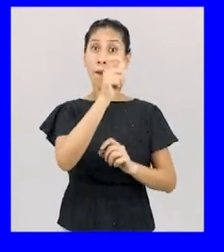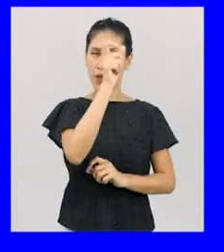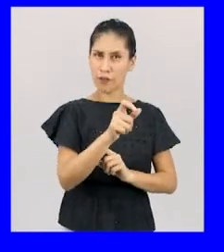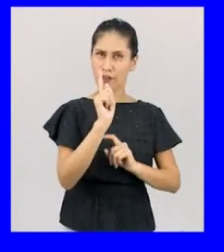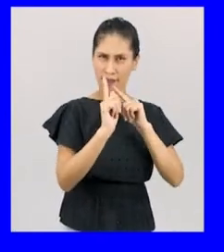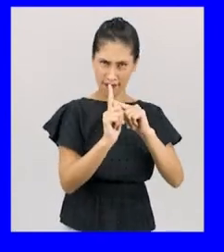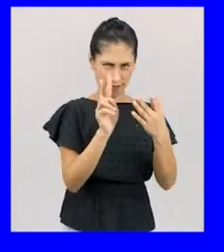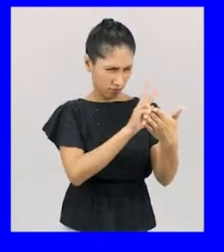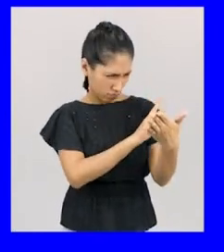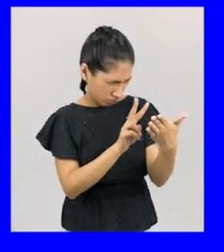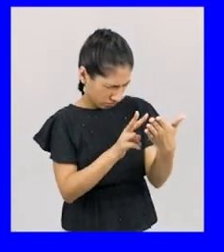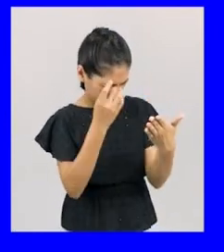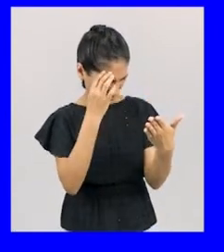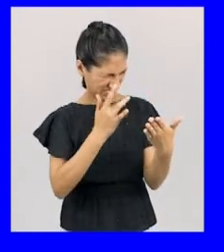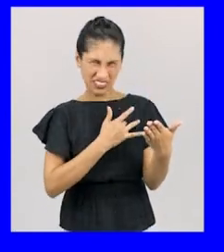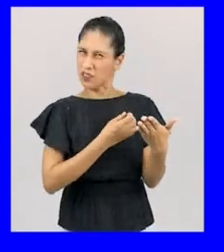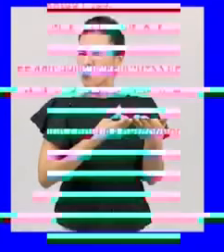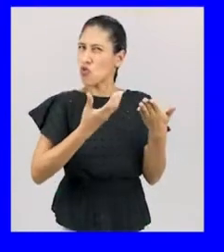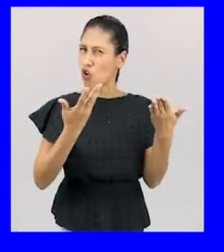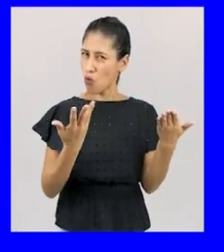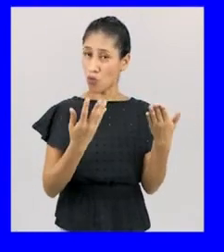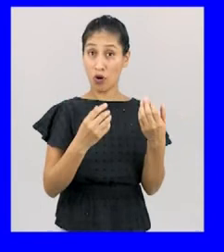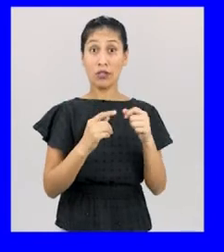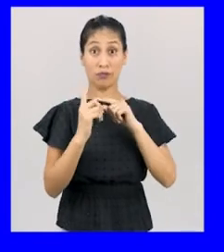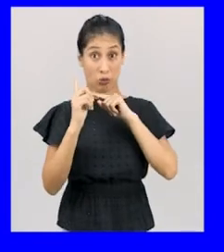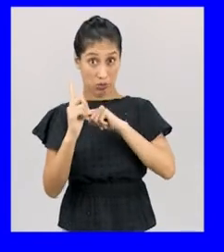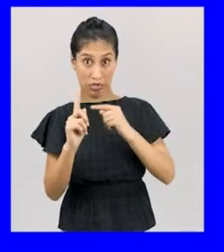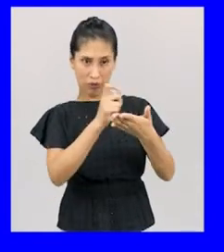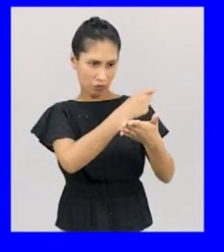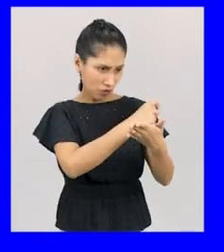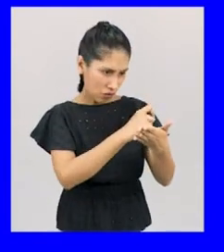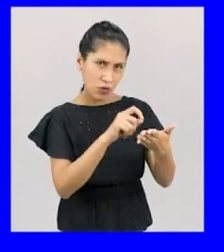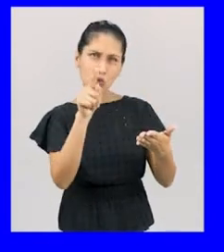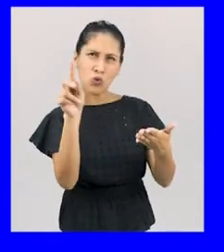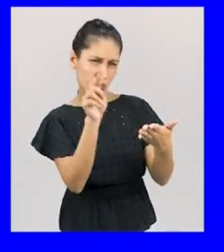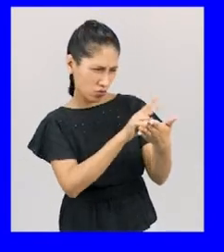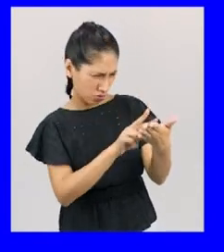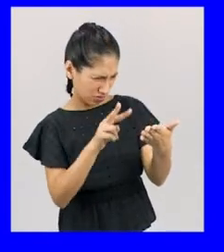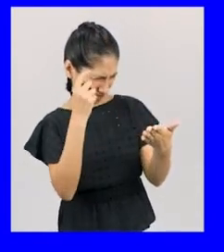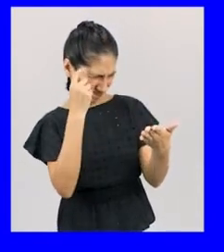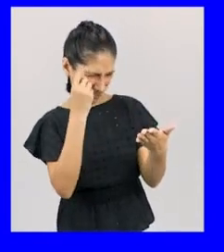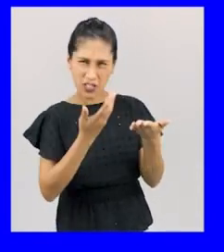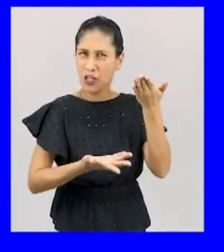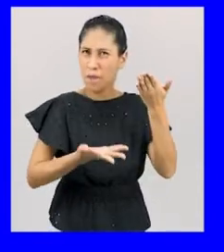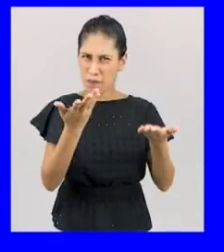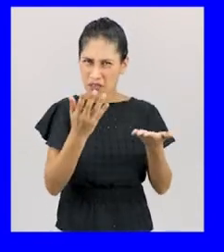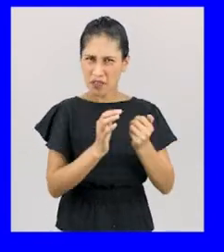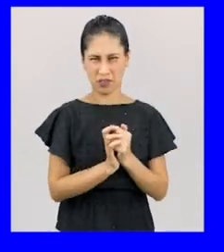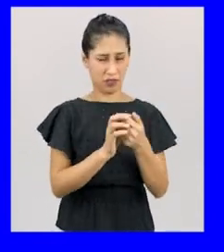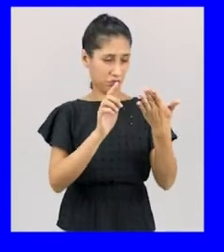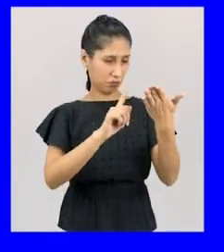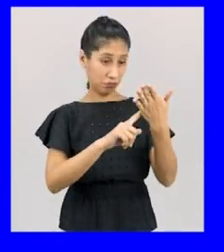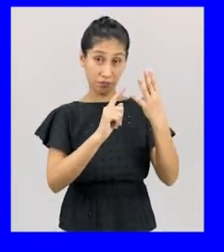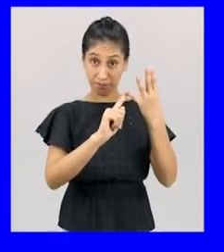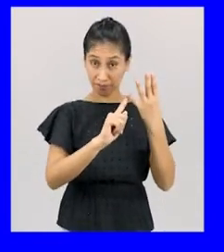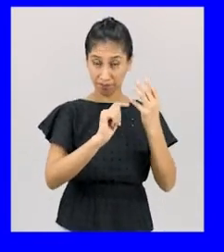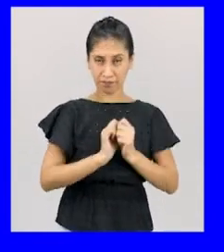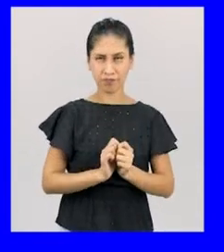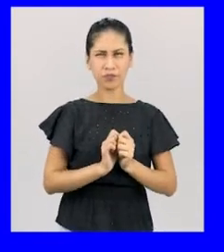narrador? ¿Qué te parece lo que propone el autor? ¿Cuáles son tus argumentos a favor o en contra de lo que dice el